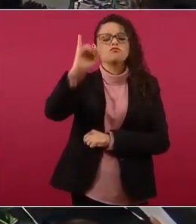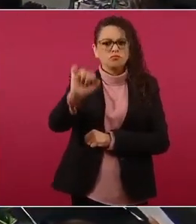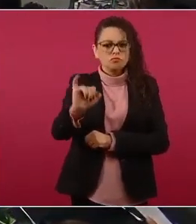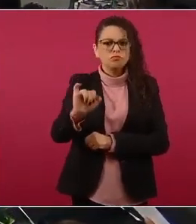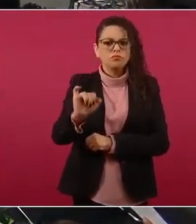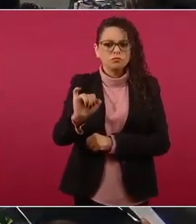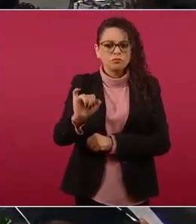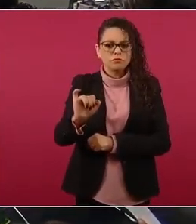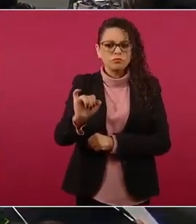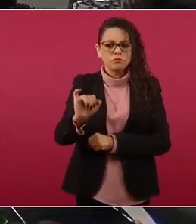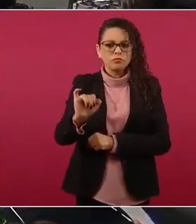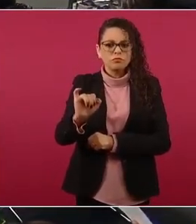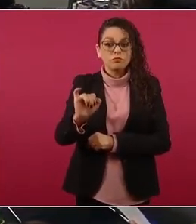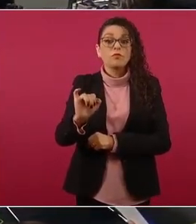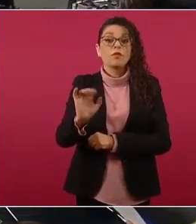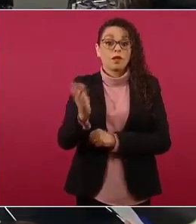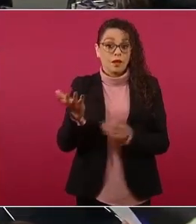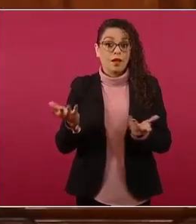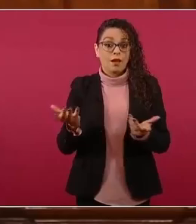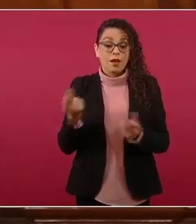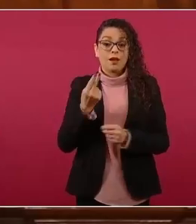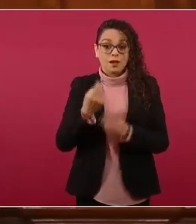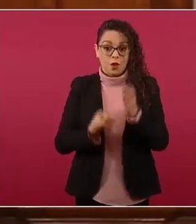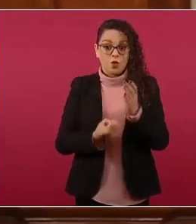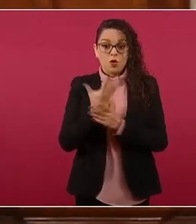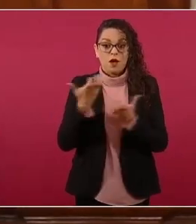la vamos a actualizar